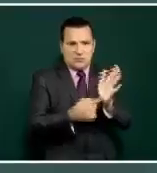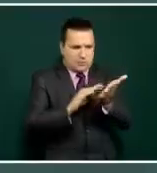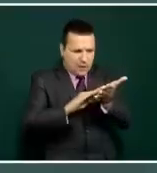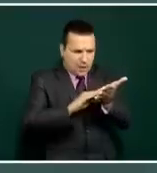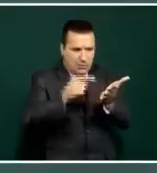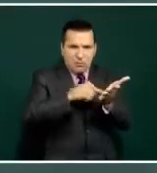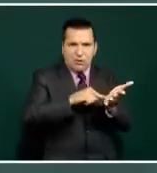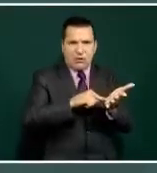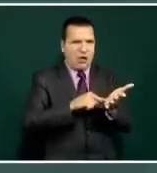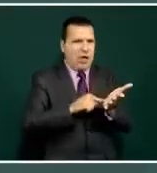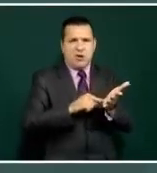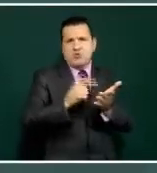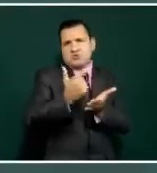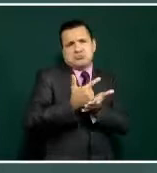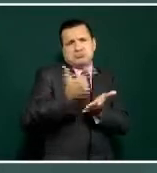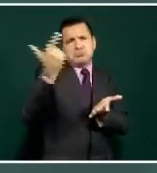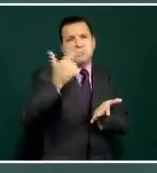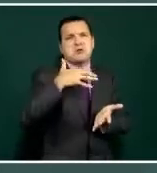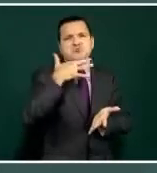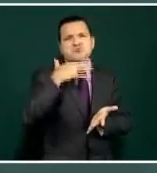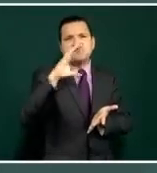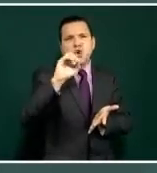la corrupción. Por eso,